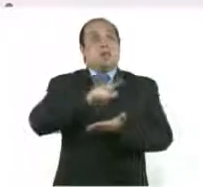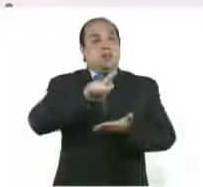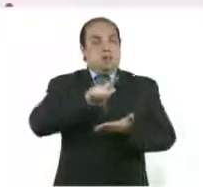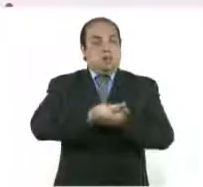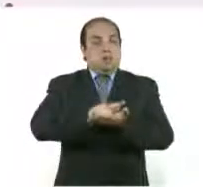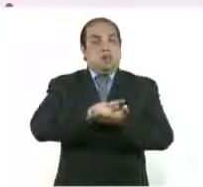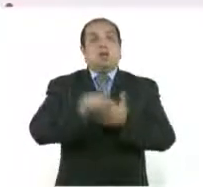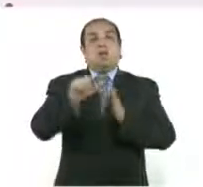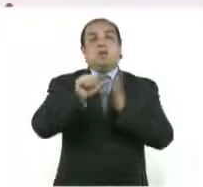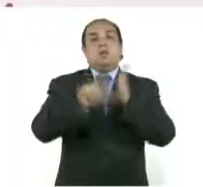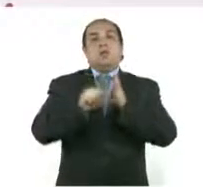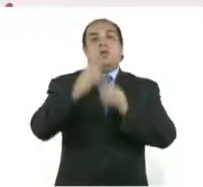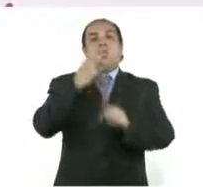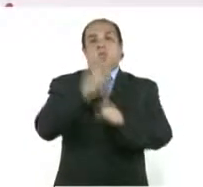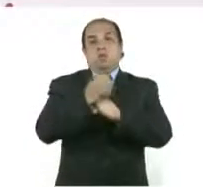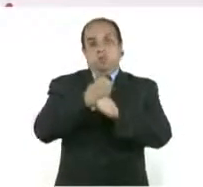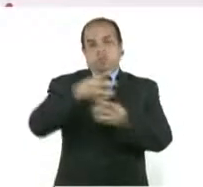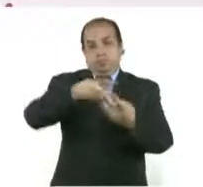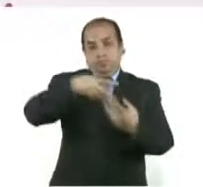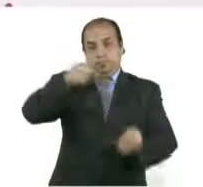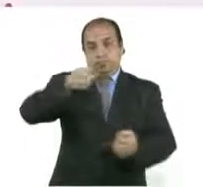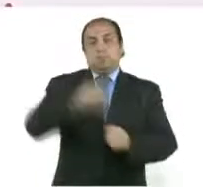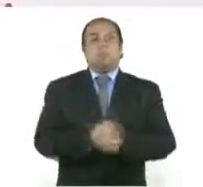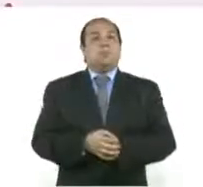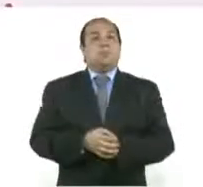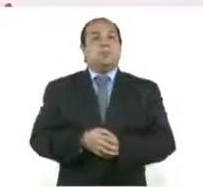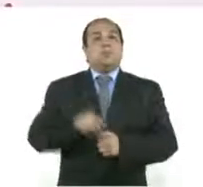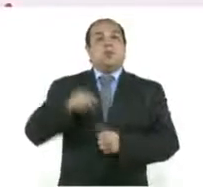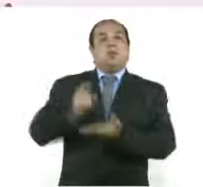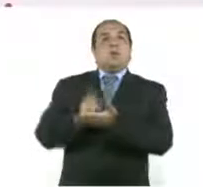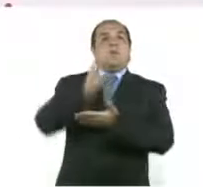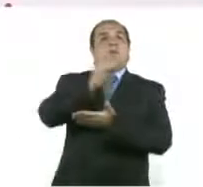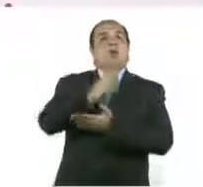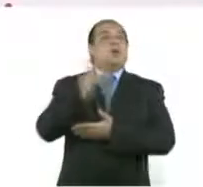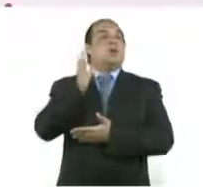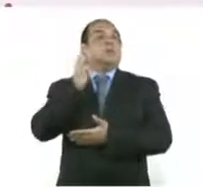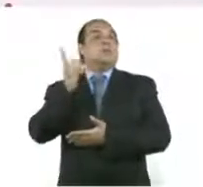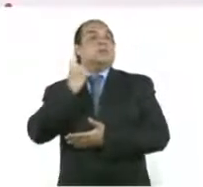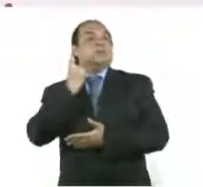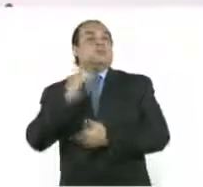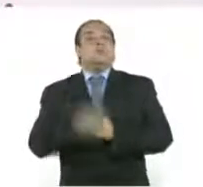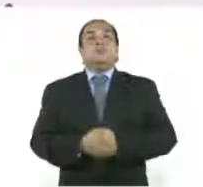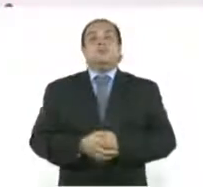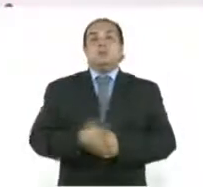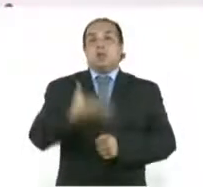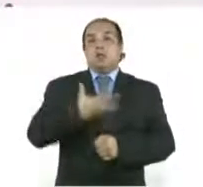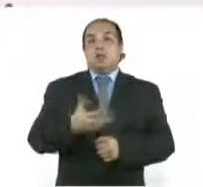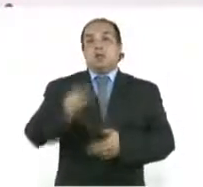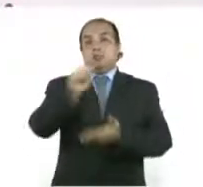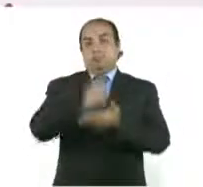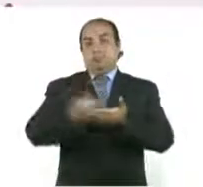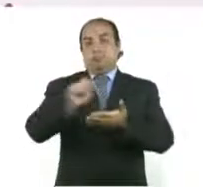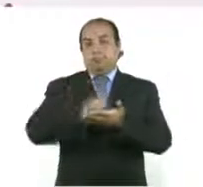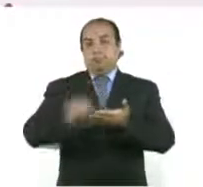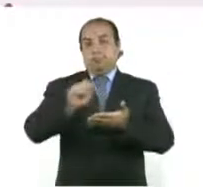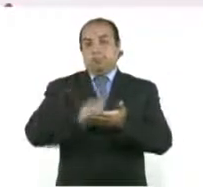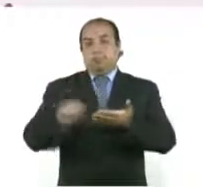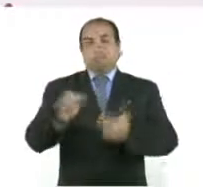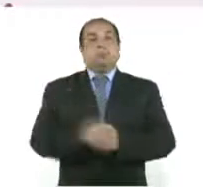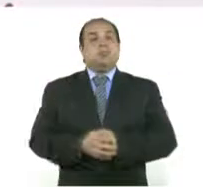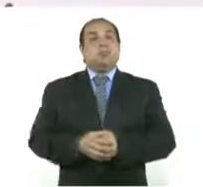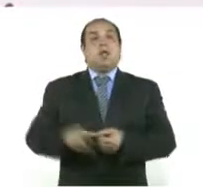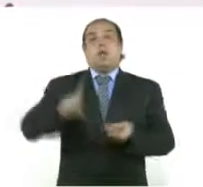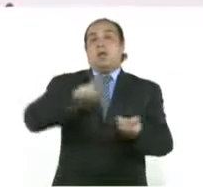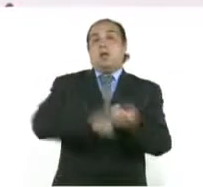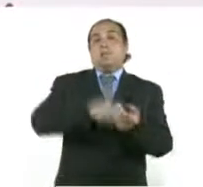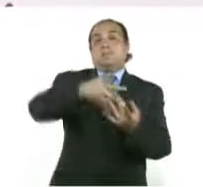4 constitucional a la Cámara de Diputados para que quedara escrito de esta manera en la